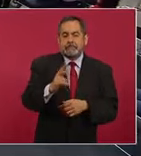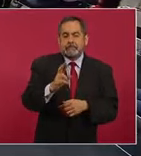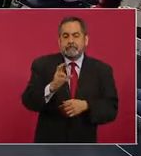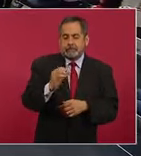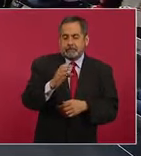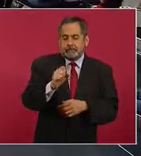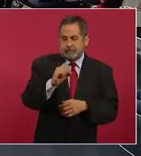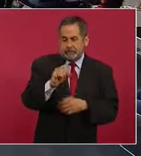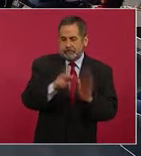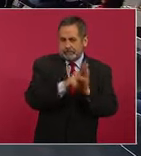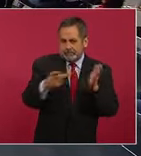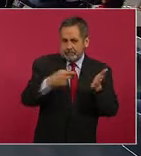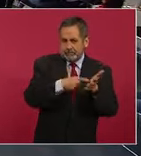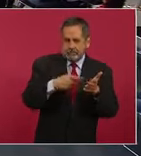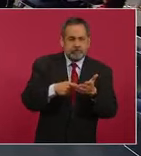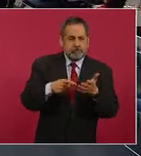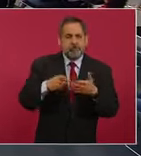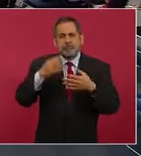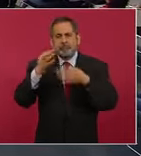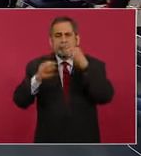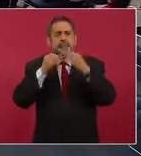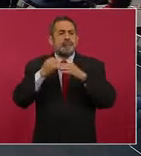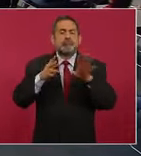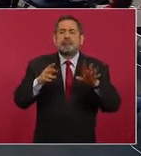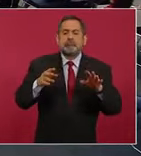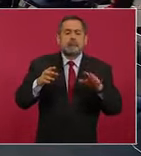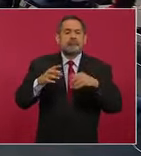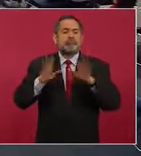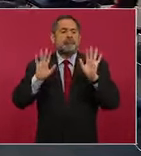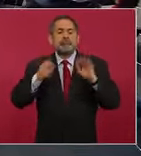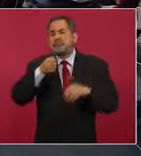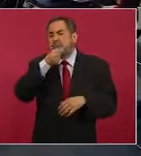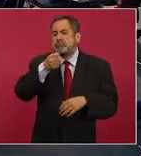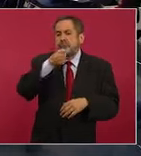su planteamiento, que es respetable, es decir, somos periodistas,